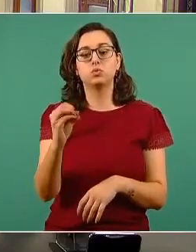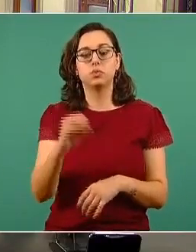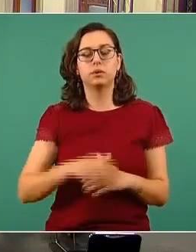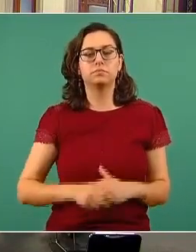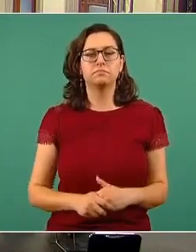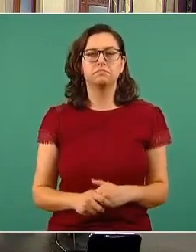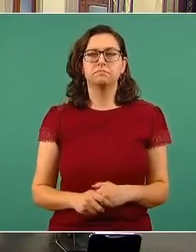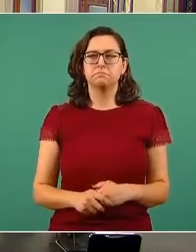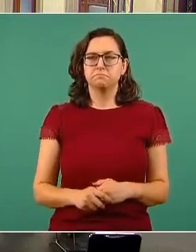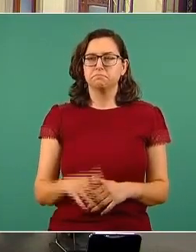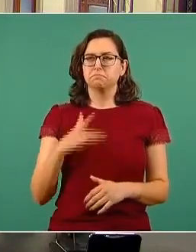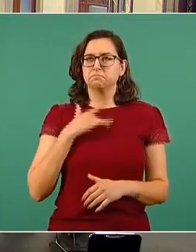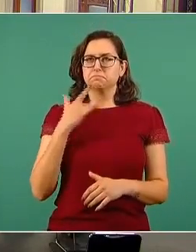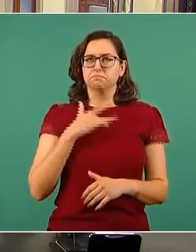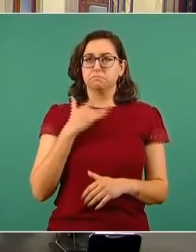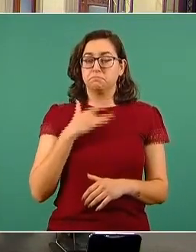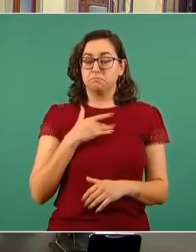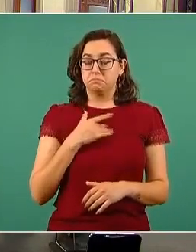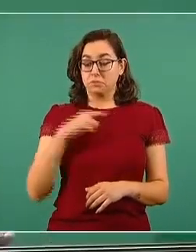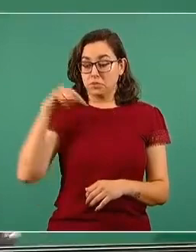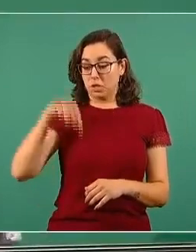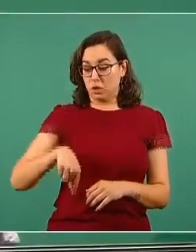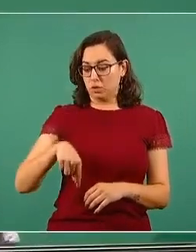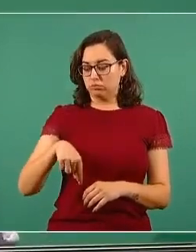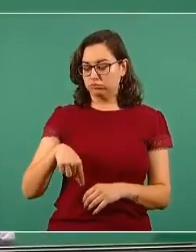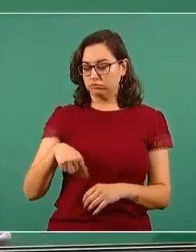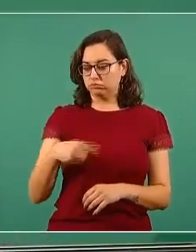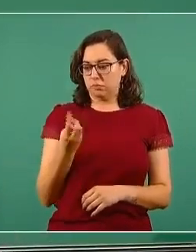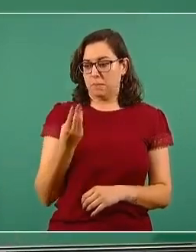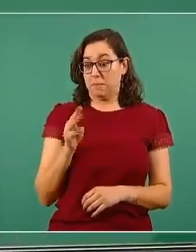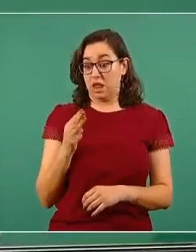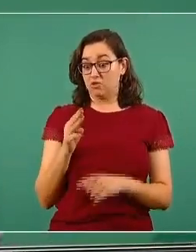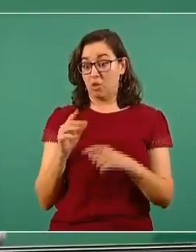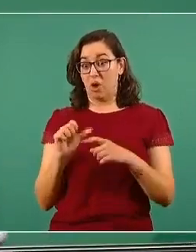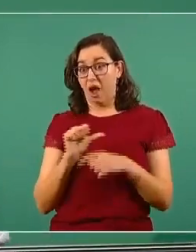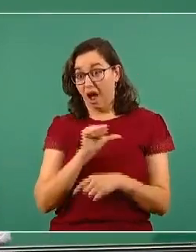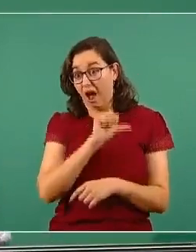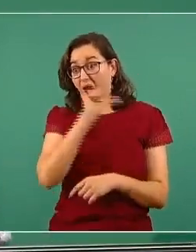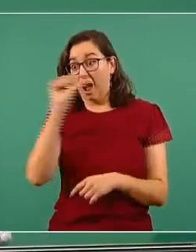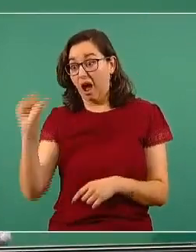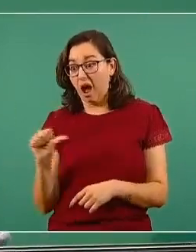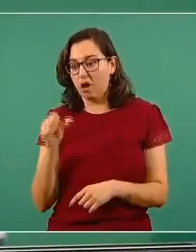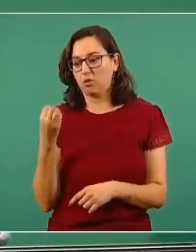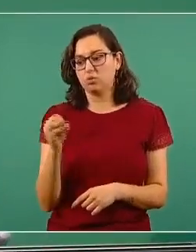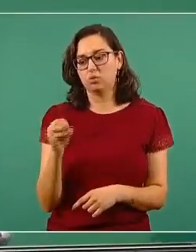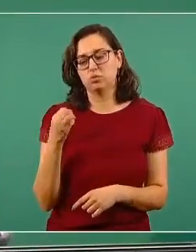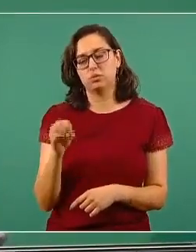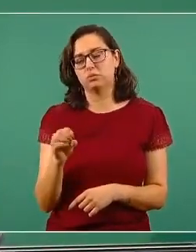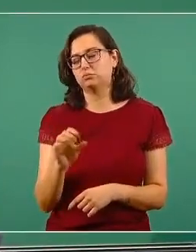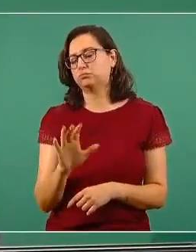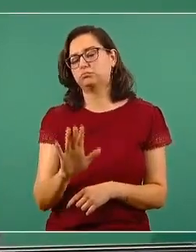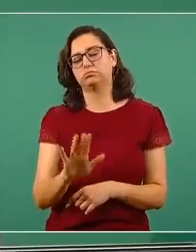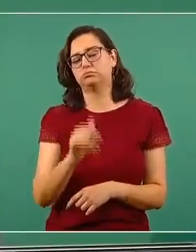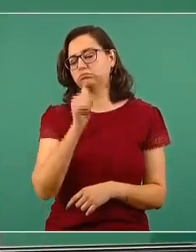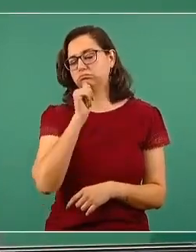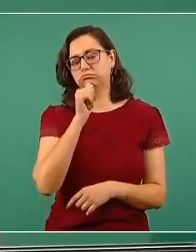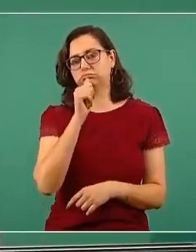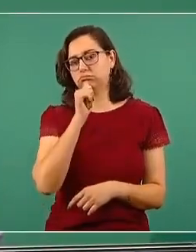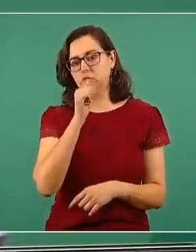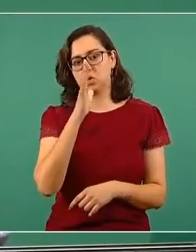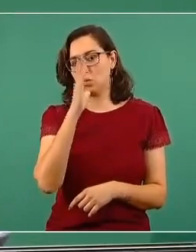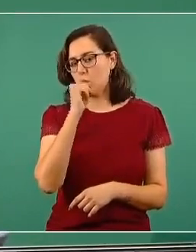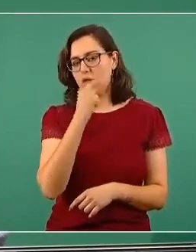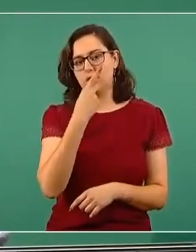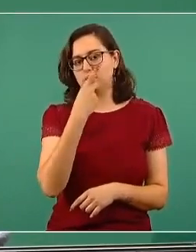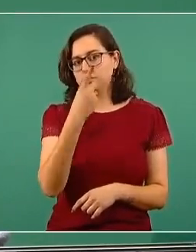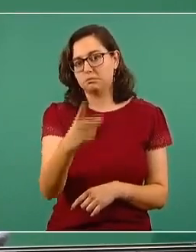fecha sería una predicción muy aventurada, justo por lo que comentábamos a la pregunta de Óscar. Todavía muchas cosas pueden pasar de ahí